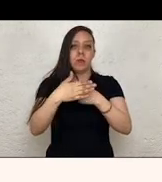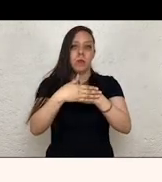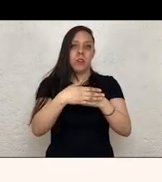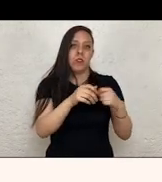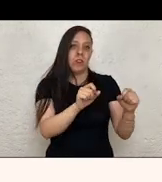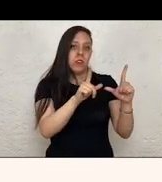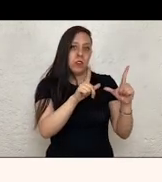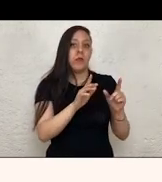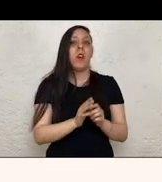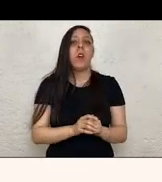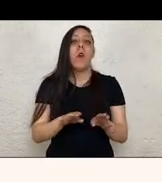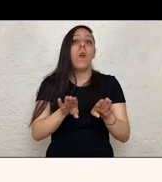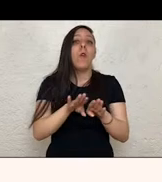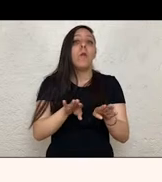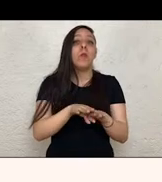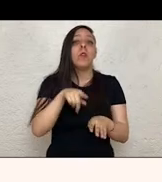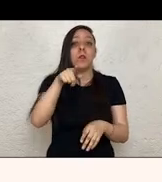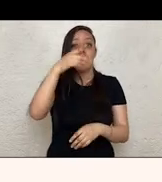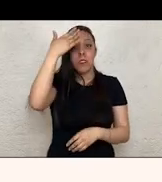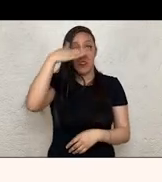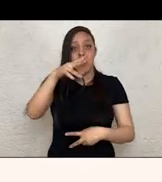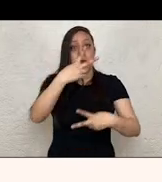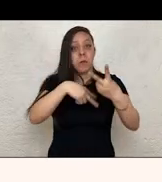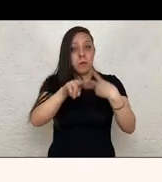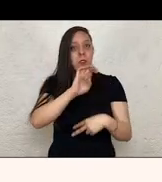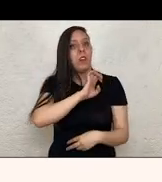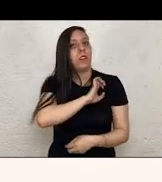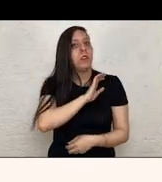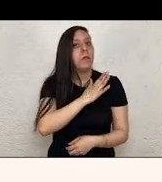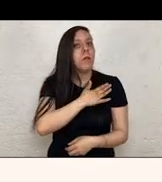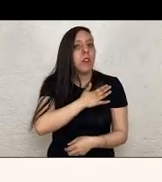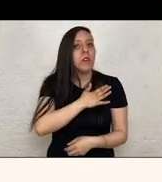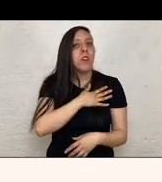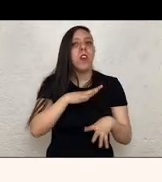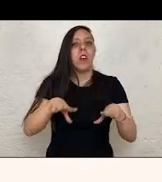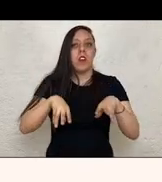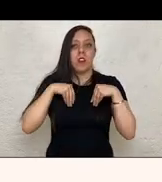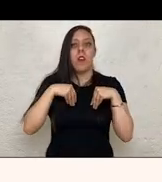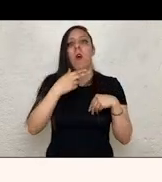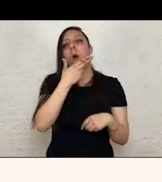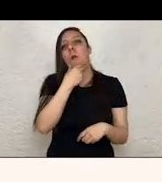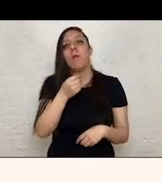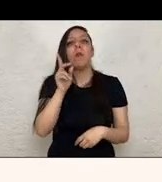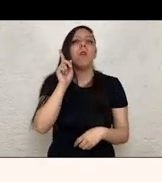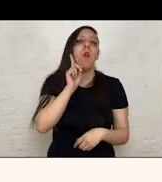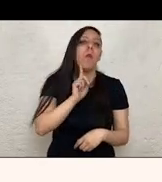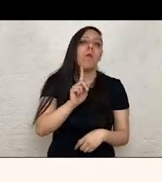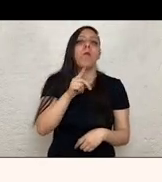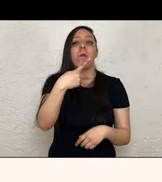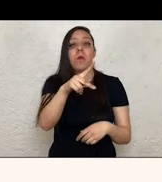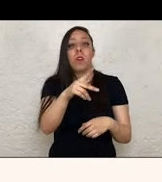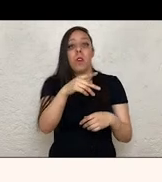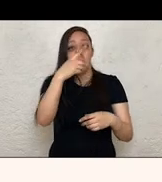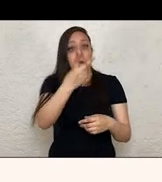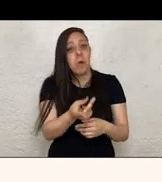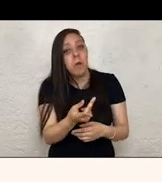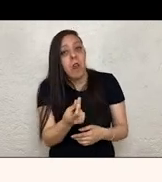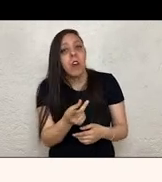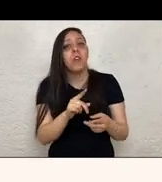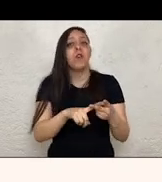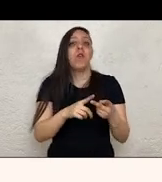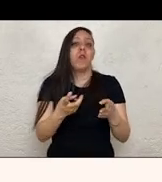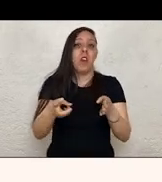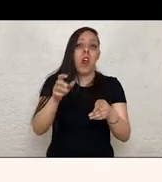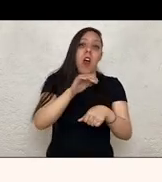Pero como ustedes saben, vino la gente española, aquí llegan esos hombres con sus perros, con